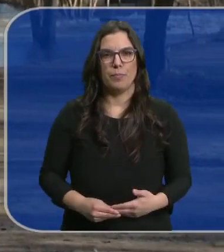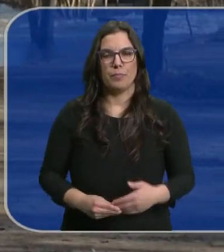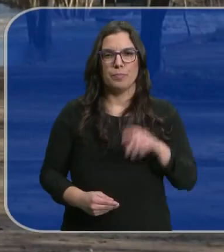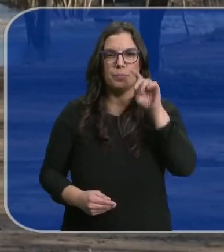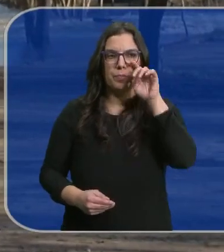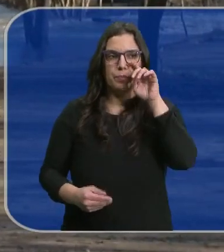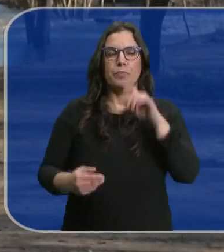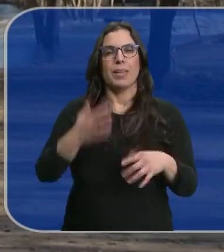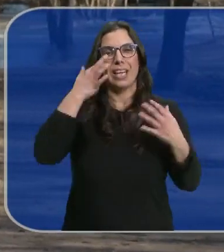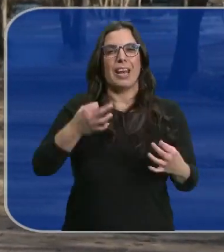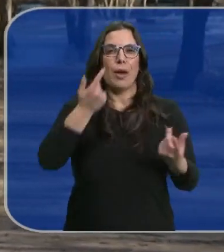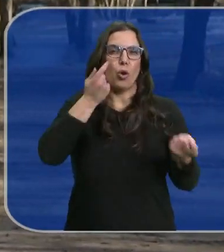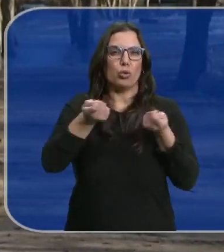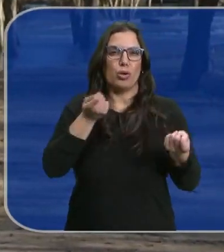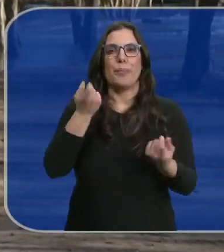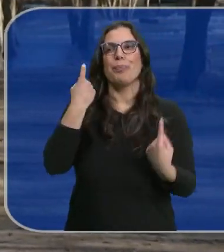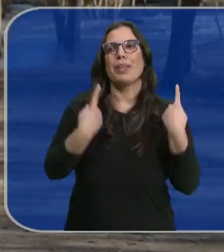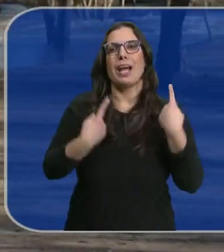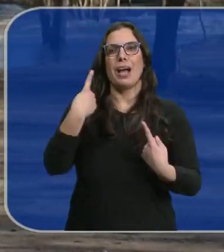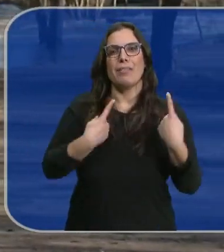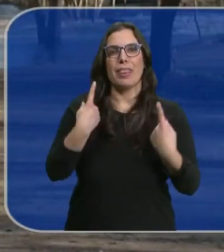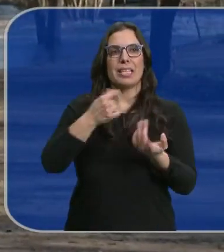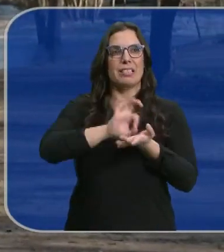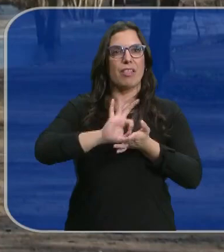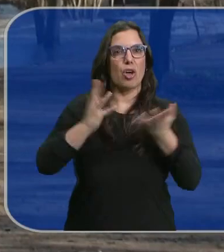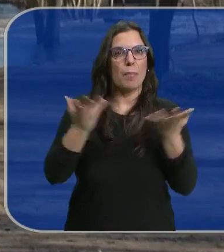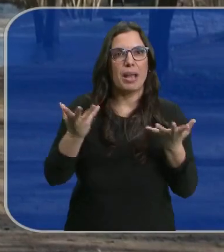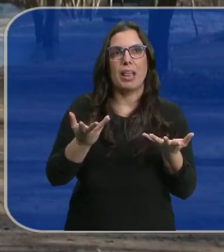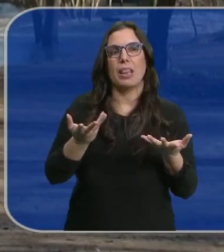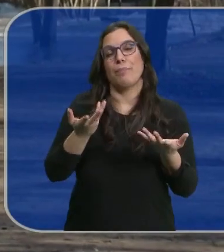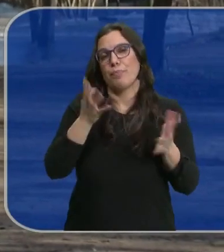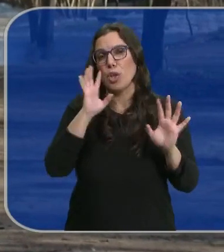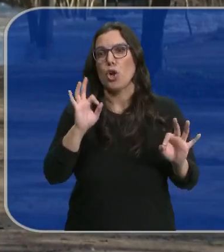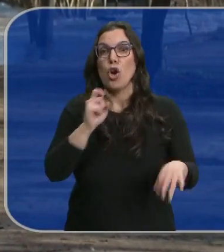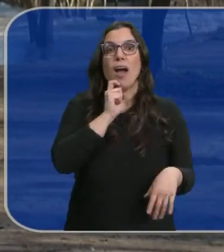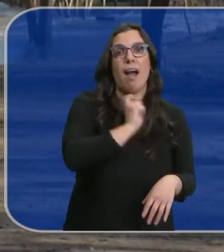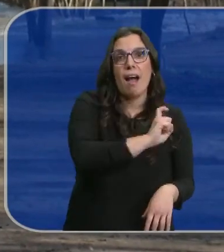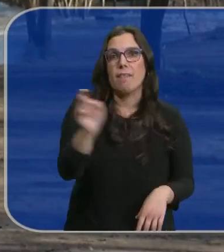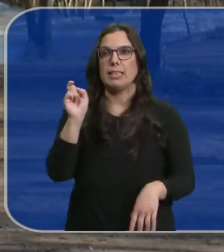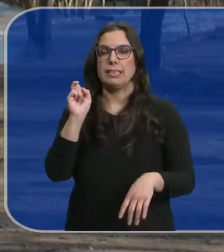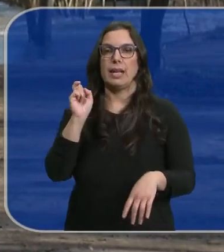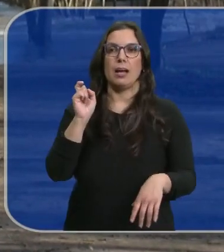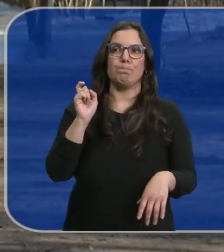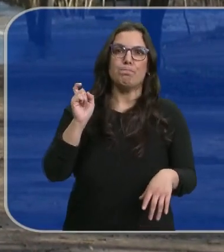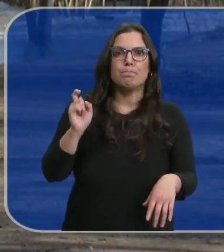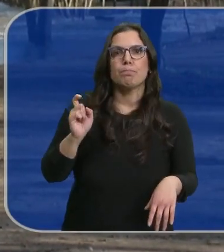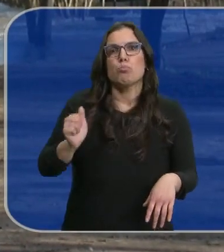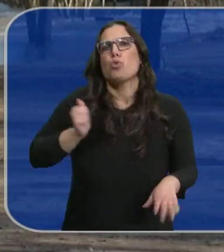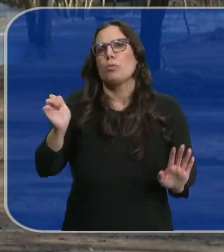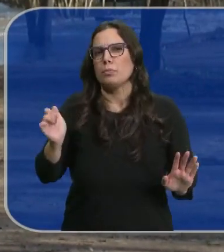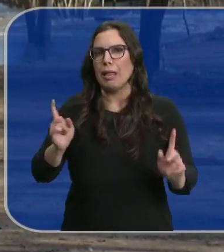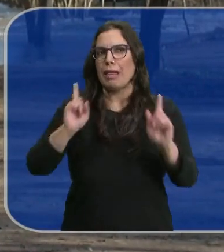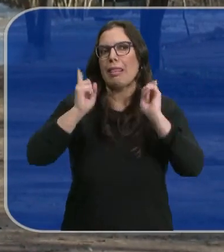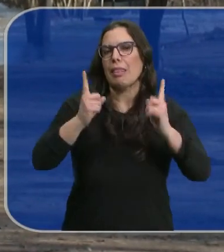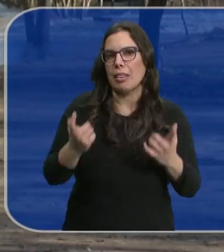Está ahora el tema controlado, ¿no? Yo creo que a veces desde los servicios de emergencia, evidentemente, pues se avisa y se pone en antecedentes de lo